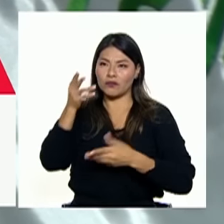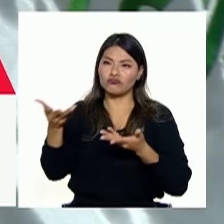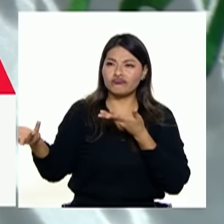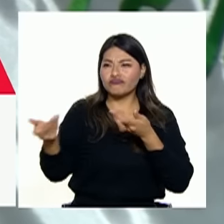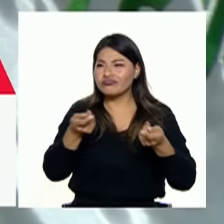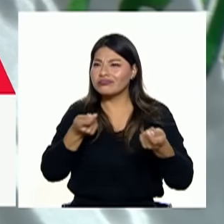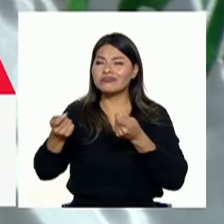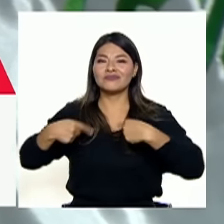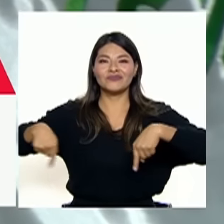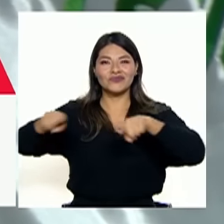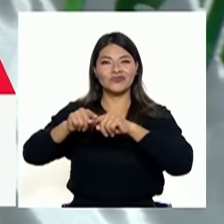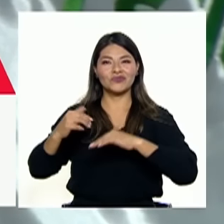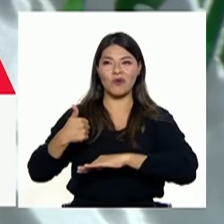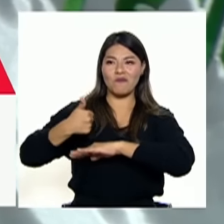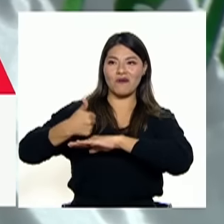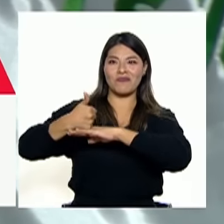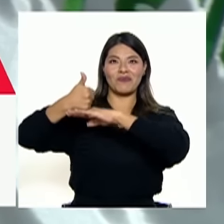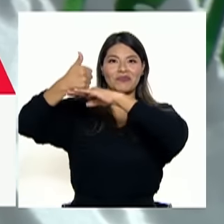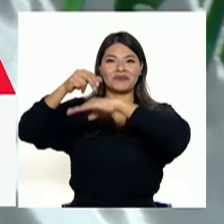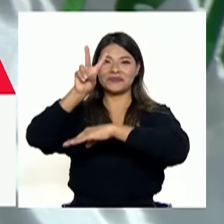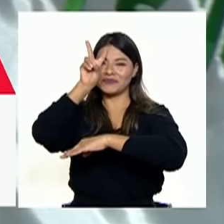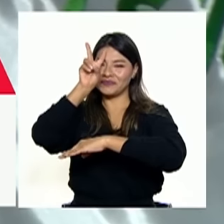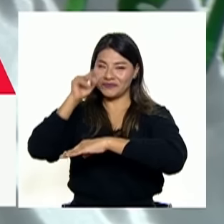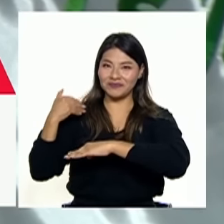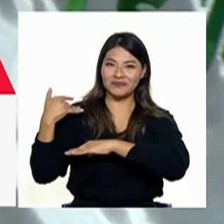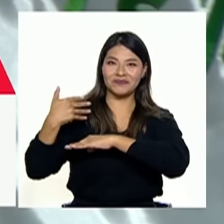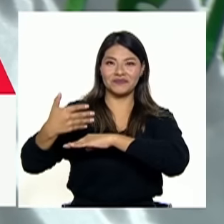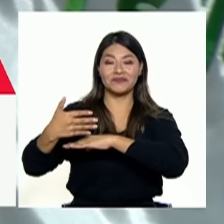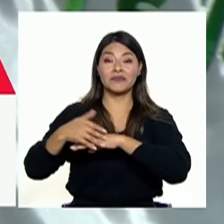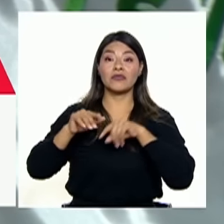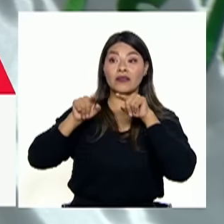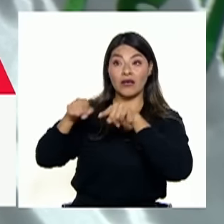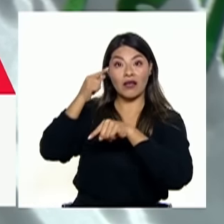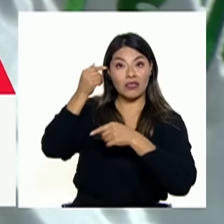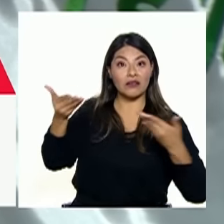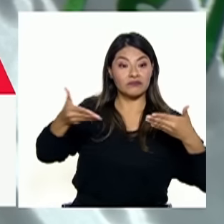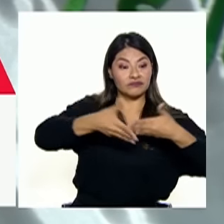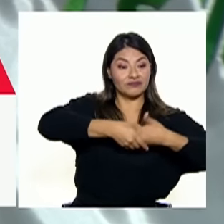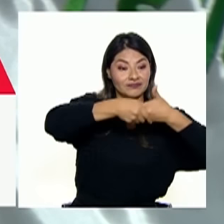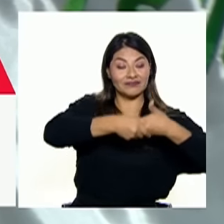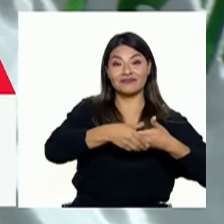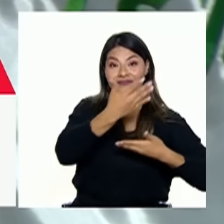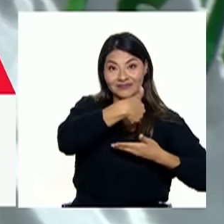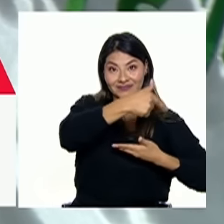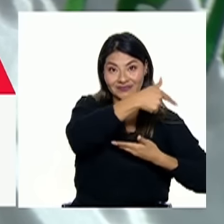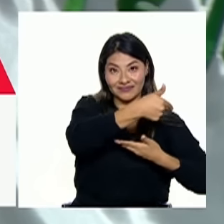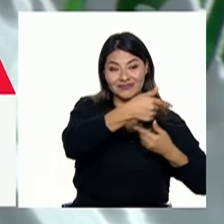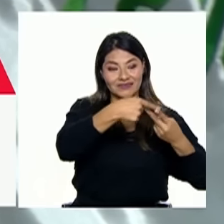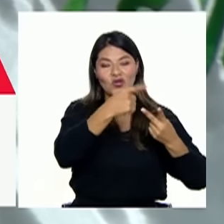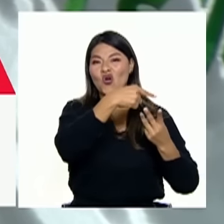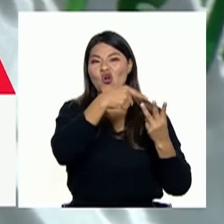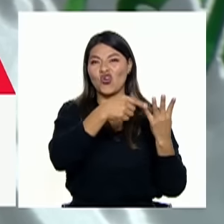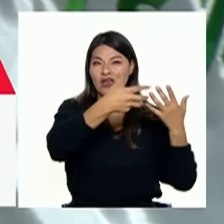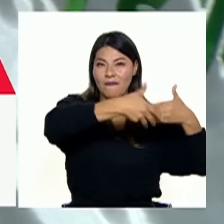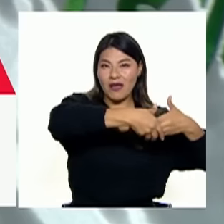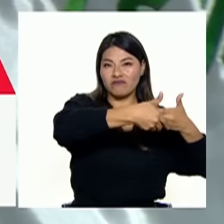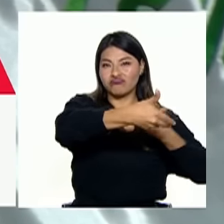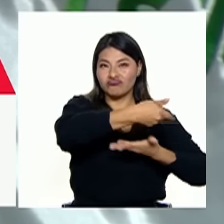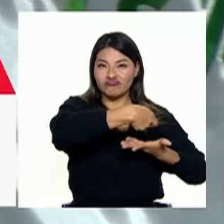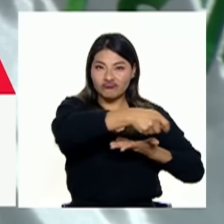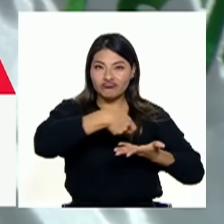a complementar este posicionamiento del Perú. El convenio firmado entre el CIMA y Hyundai Heavy Industries para modernizar